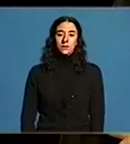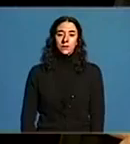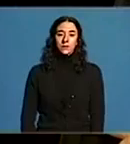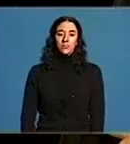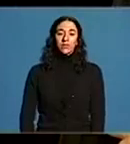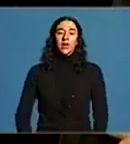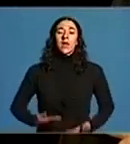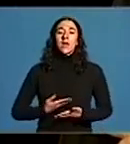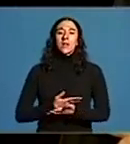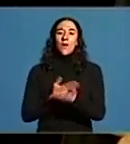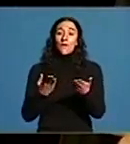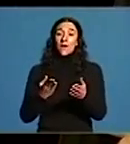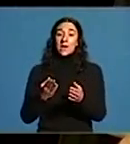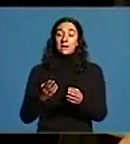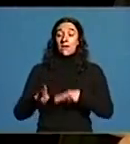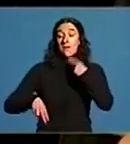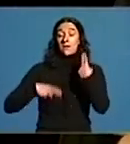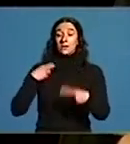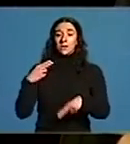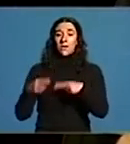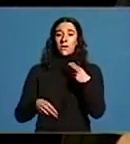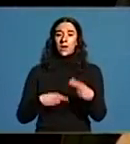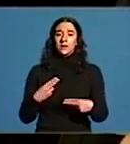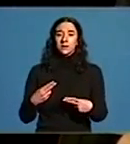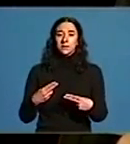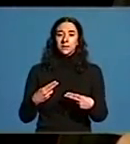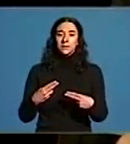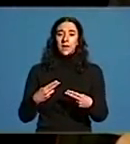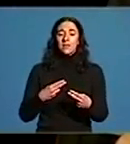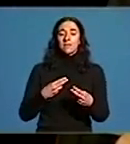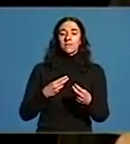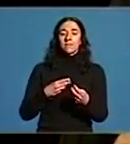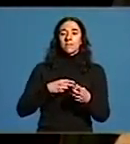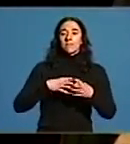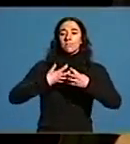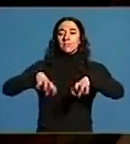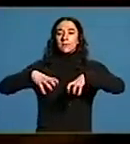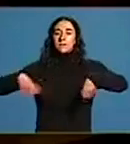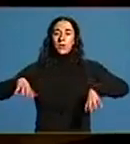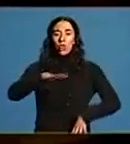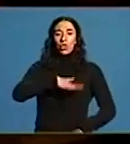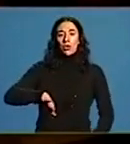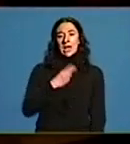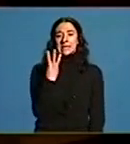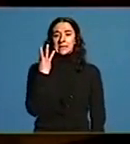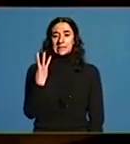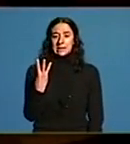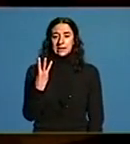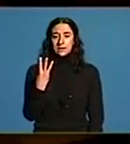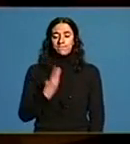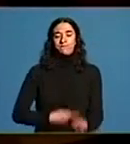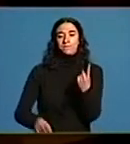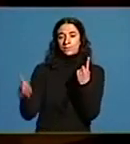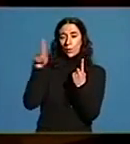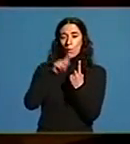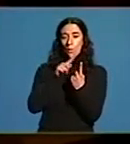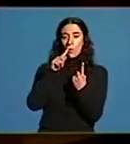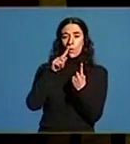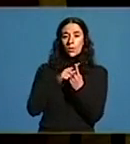La oferta de Tempo está dividida en tres zonas distintas. Una que es